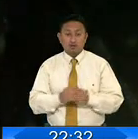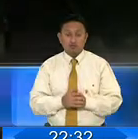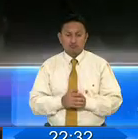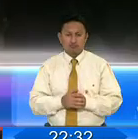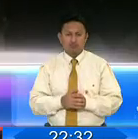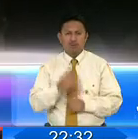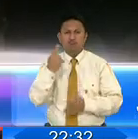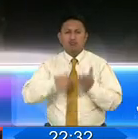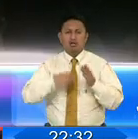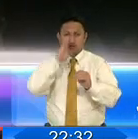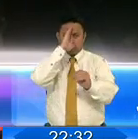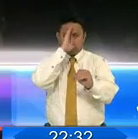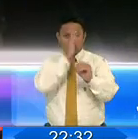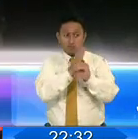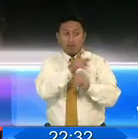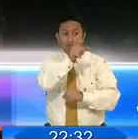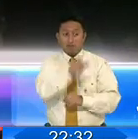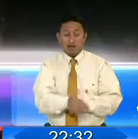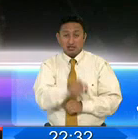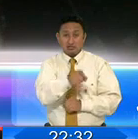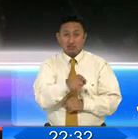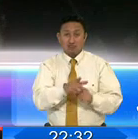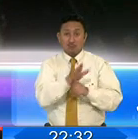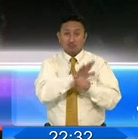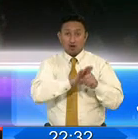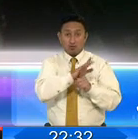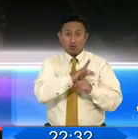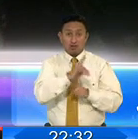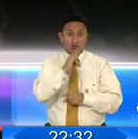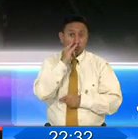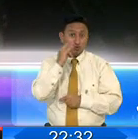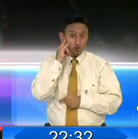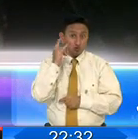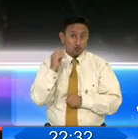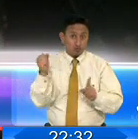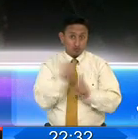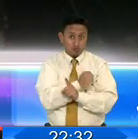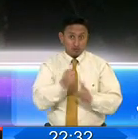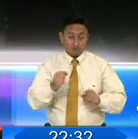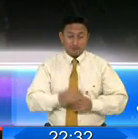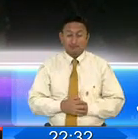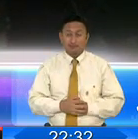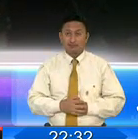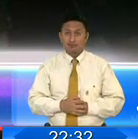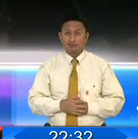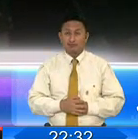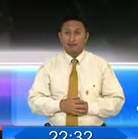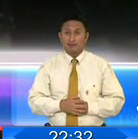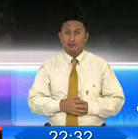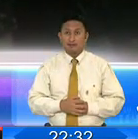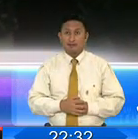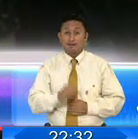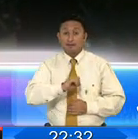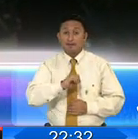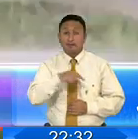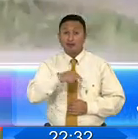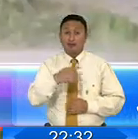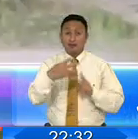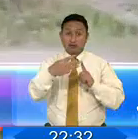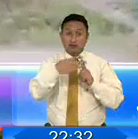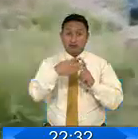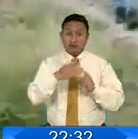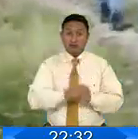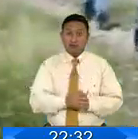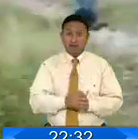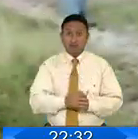objetivo identificar a los autores de delitos de abuso y explotación sexual contra niños, niños y adolescentes practicados en Internet. La